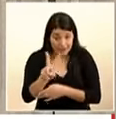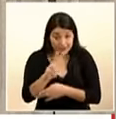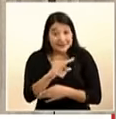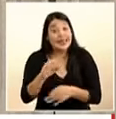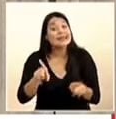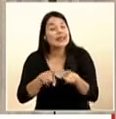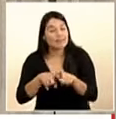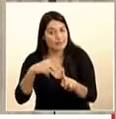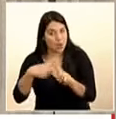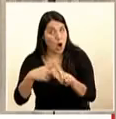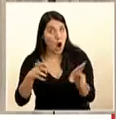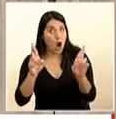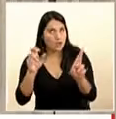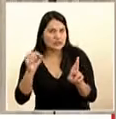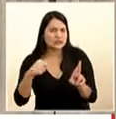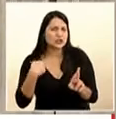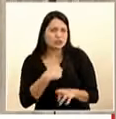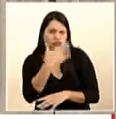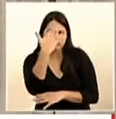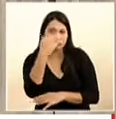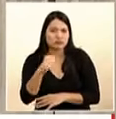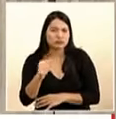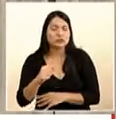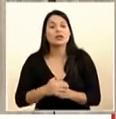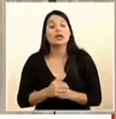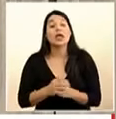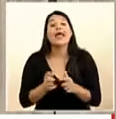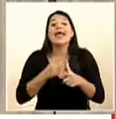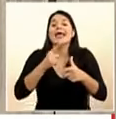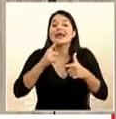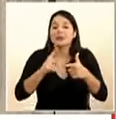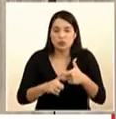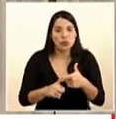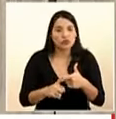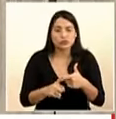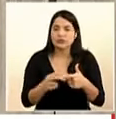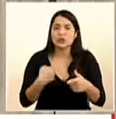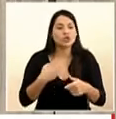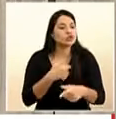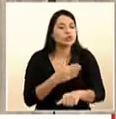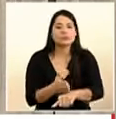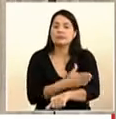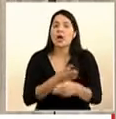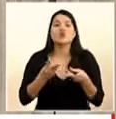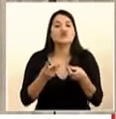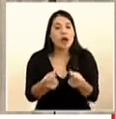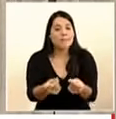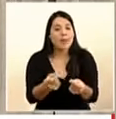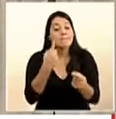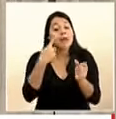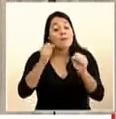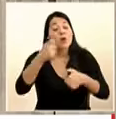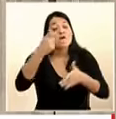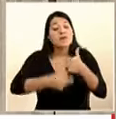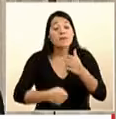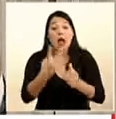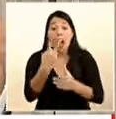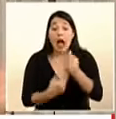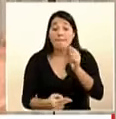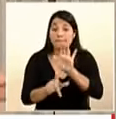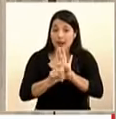como esperamos lo sea y sabemos que lo será el ejecutivo avanzará como lo ha hecho ahora rápido para firmar ambas leyes